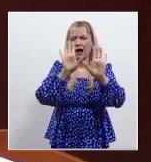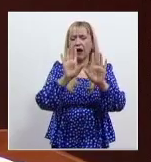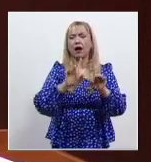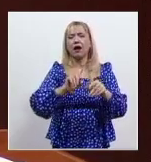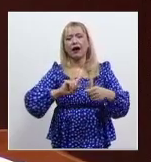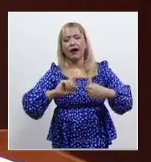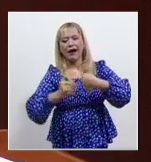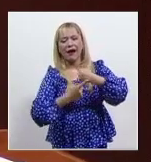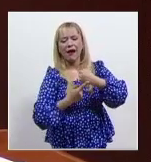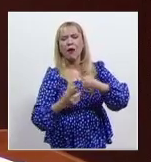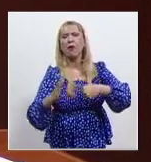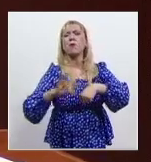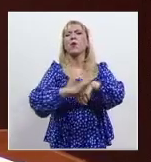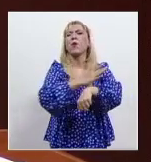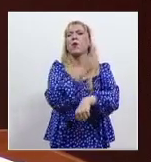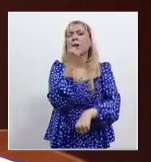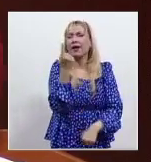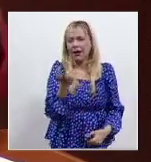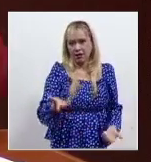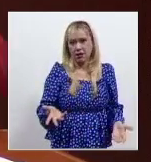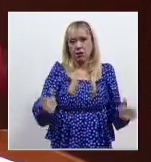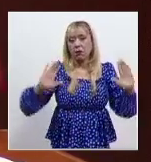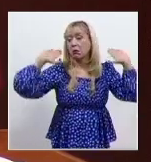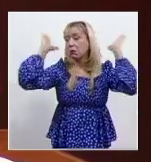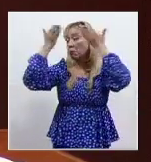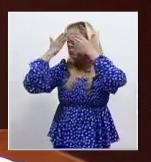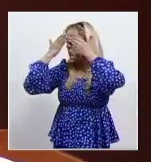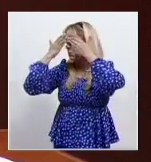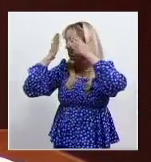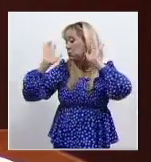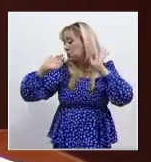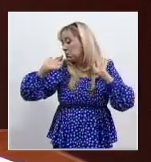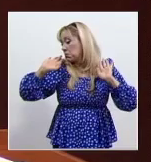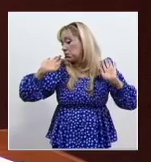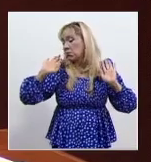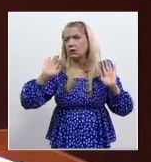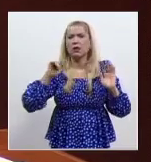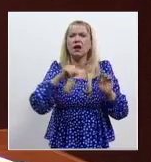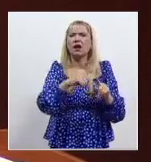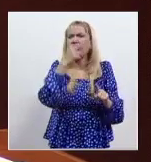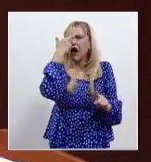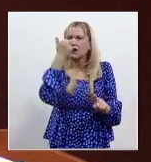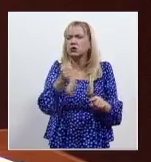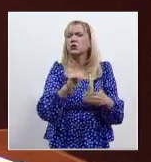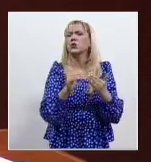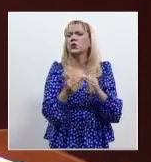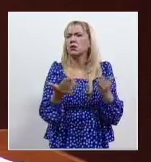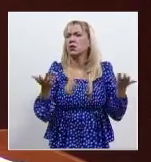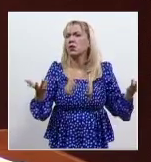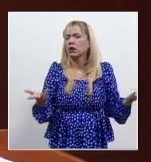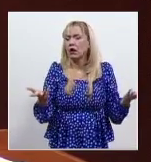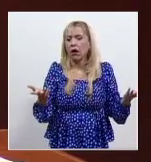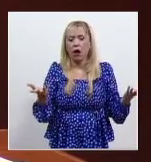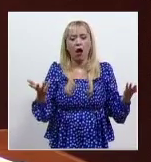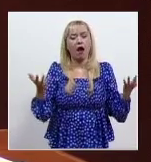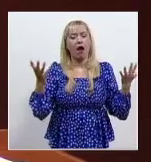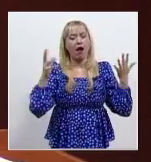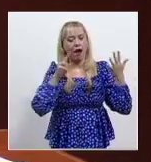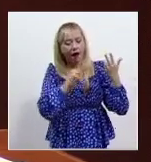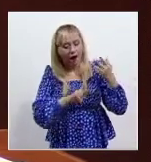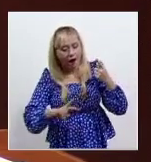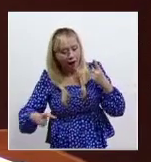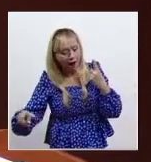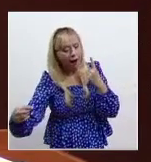estos y cerramos los ojos al contexto en el que se desempeña la mujer, seguramente la decisión que tomemos